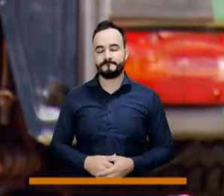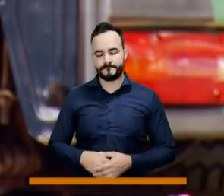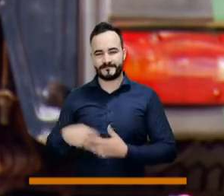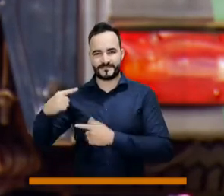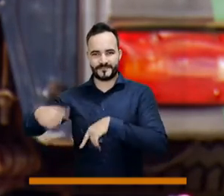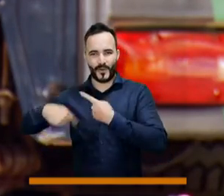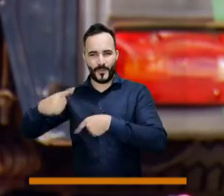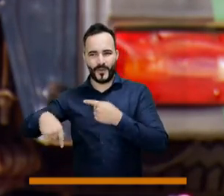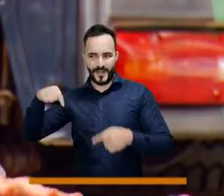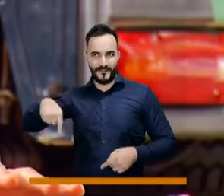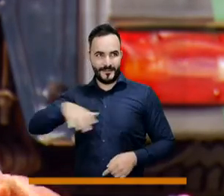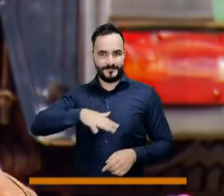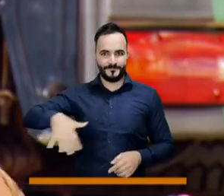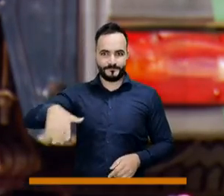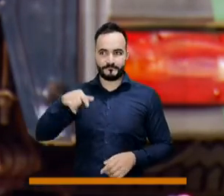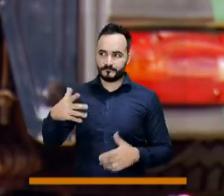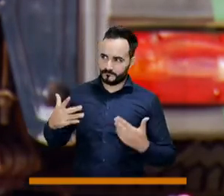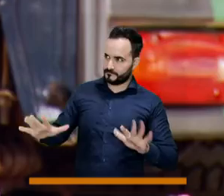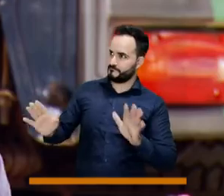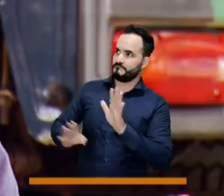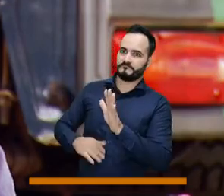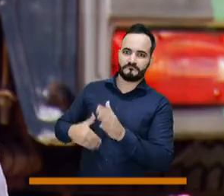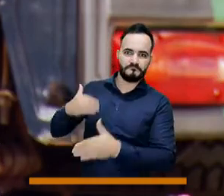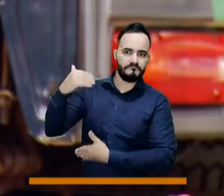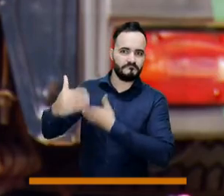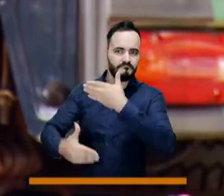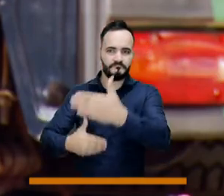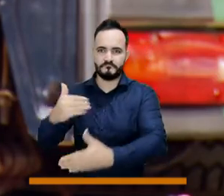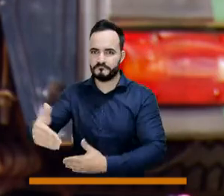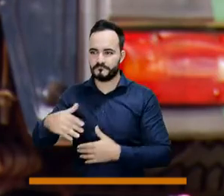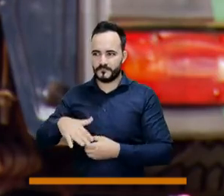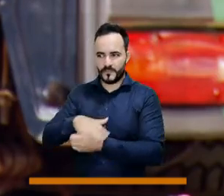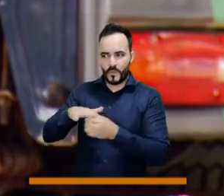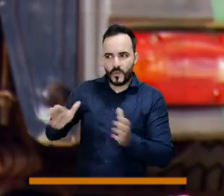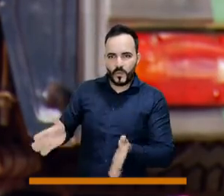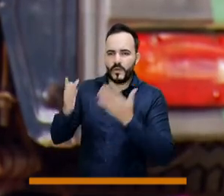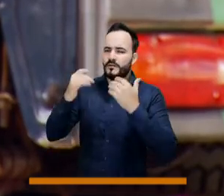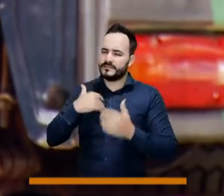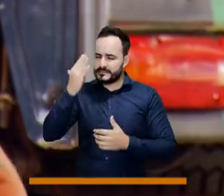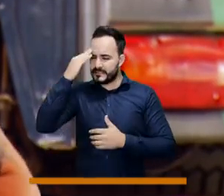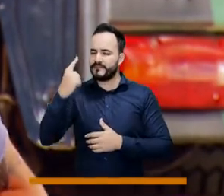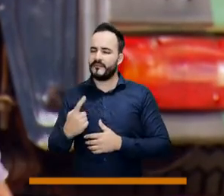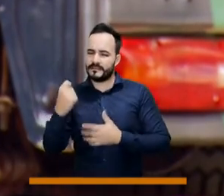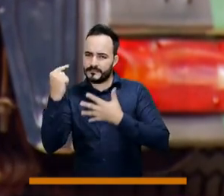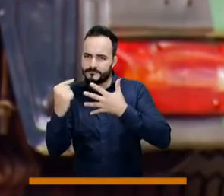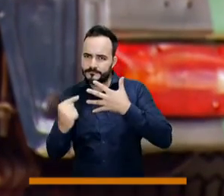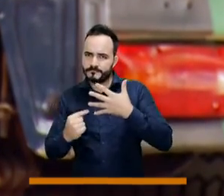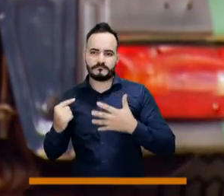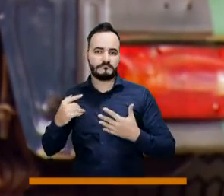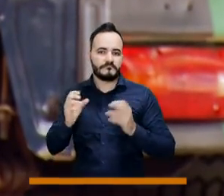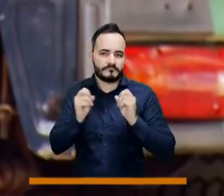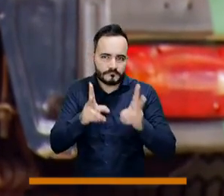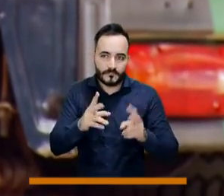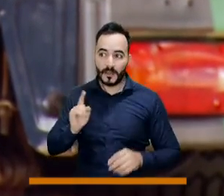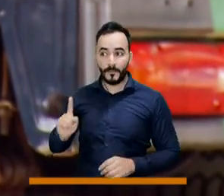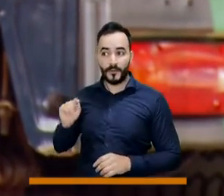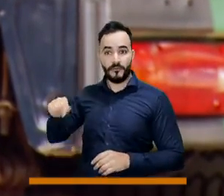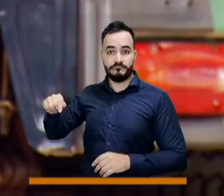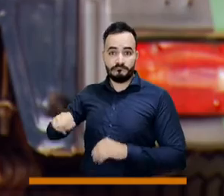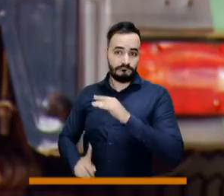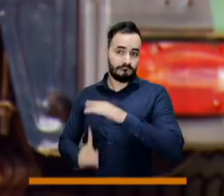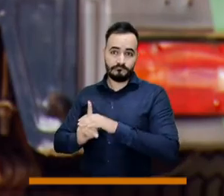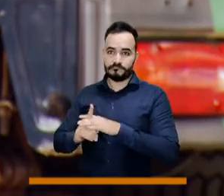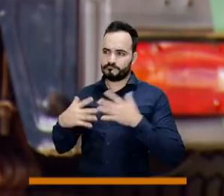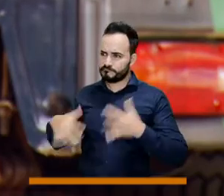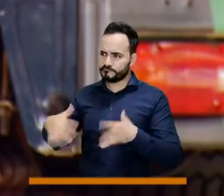donde estamos, ha sacado adelante todo el mejoramiento integral del barrio. Aquí hacen falta unas cosas, pero aquí detonó, digamos, el